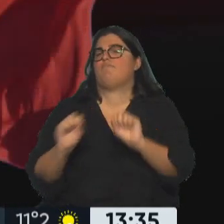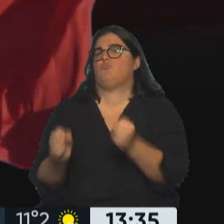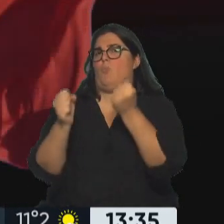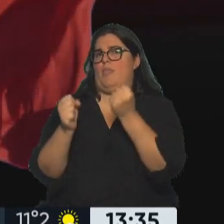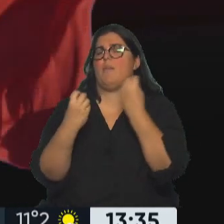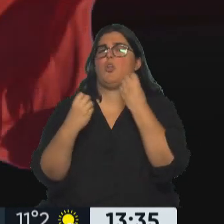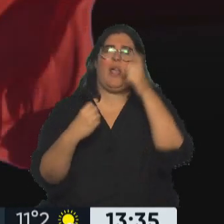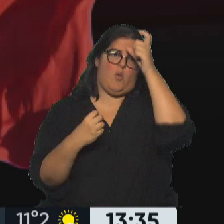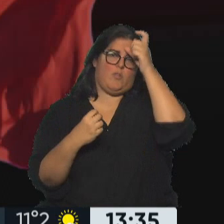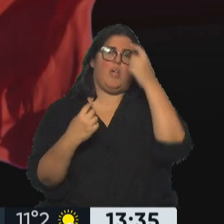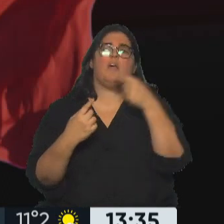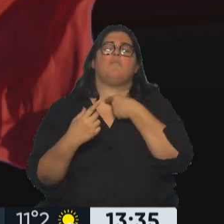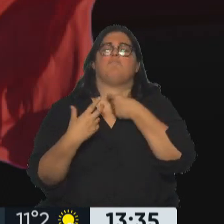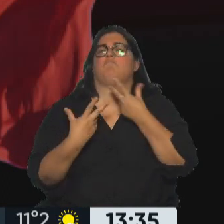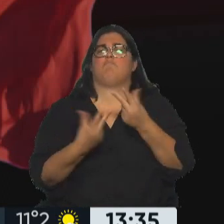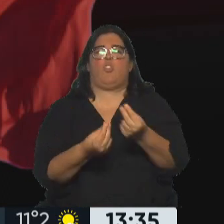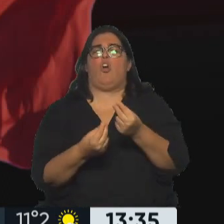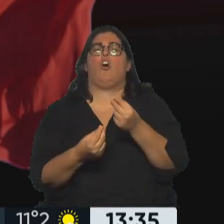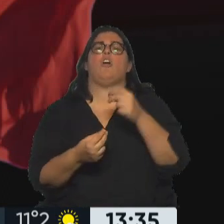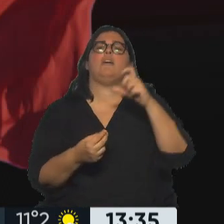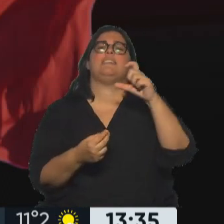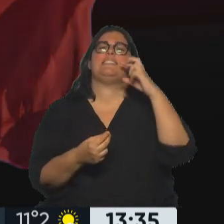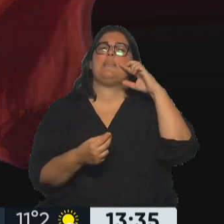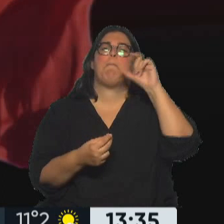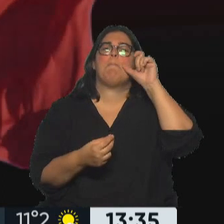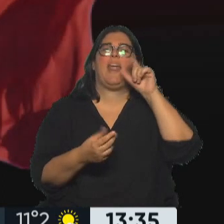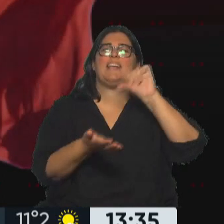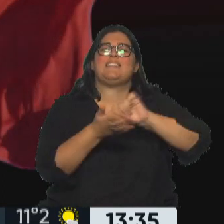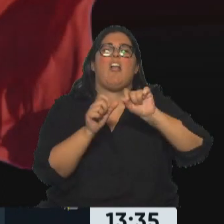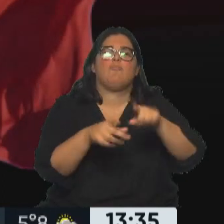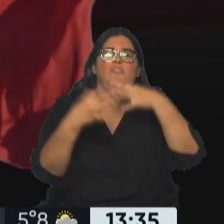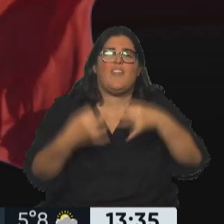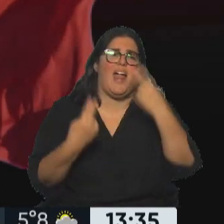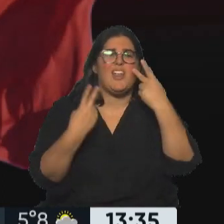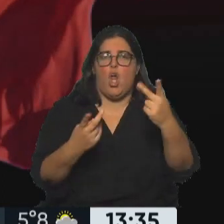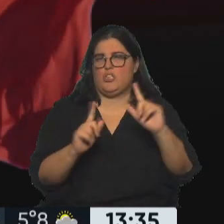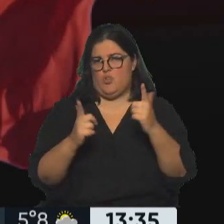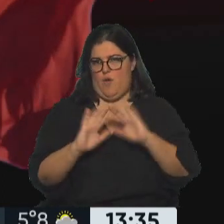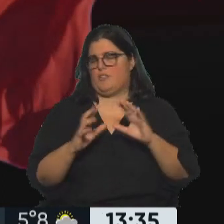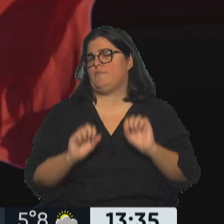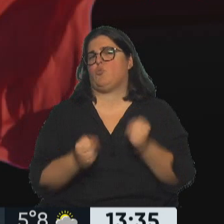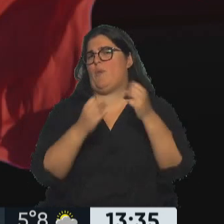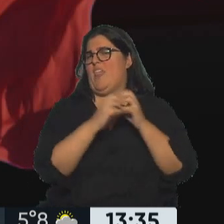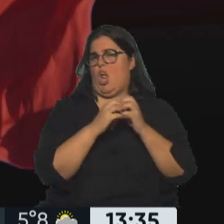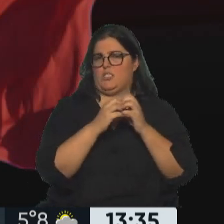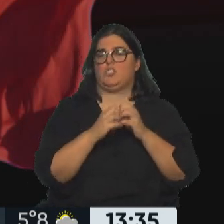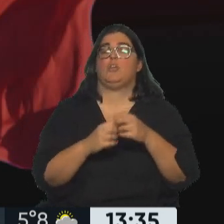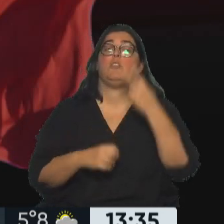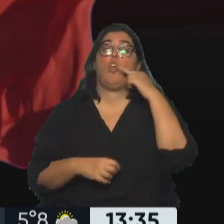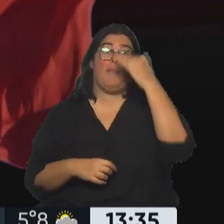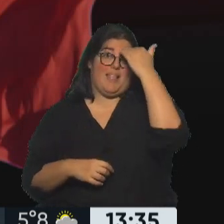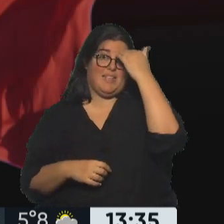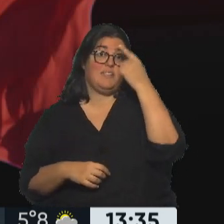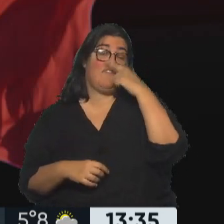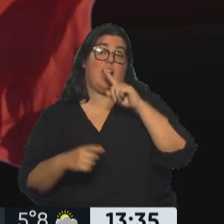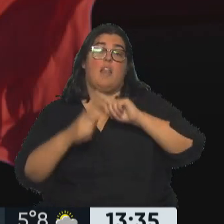de reconocer a Chipre como Estado. 2015, la Unión Europea y Turquía firman un acuerdo para limar el